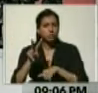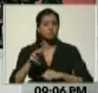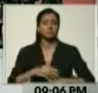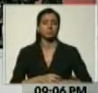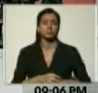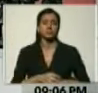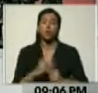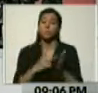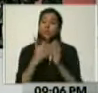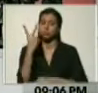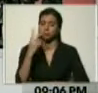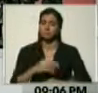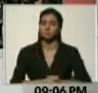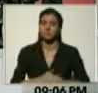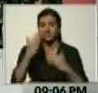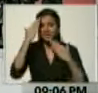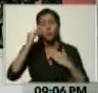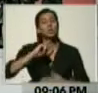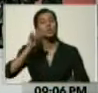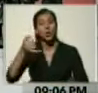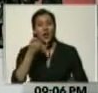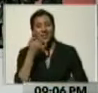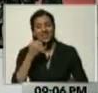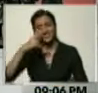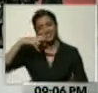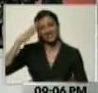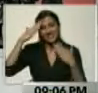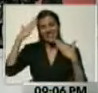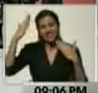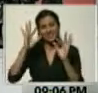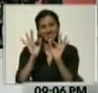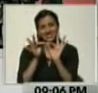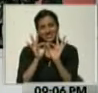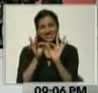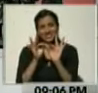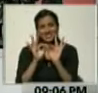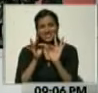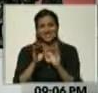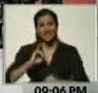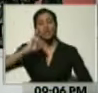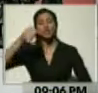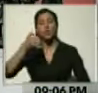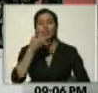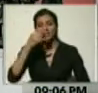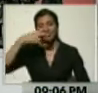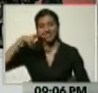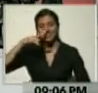Activamente. Saludamos a Joana y a Vanessa. Joana y Vanessa.